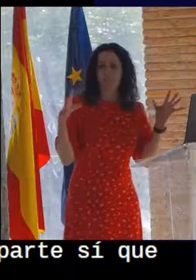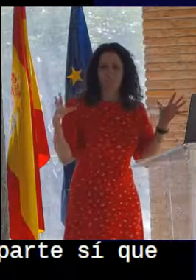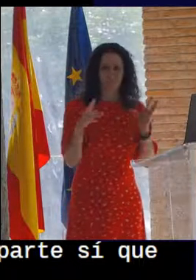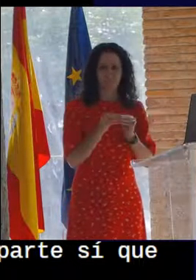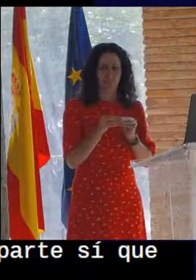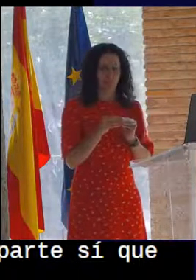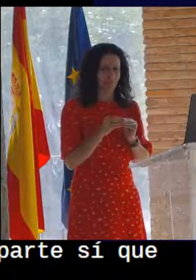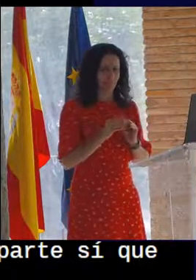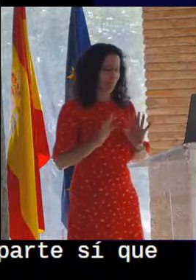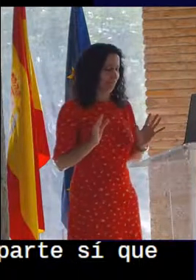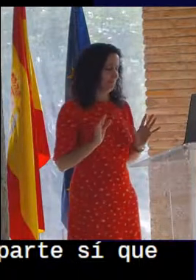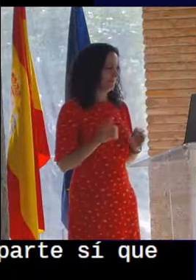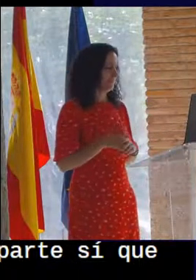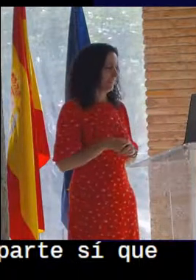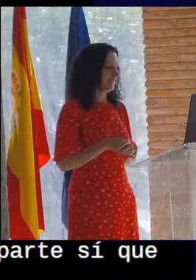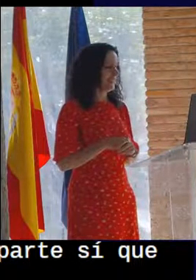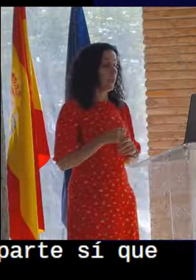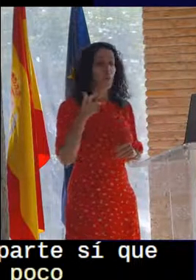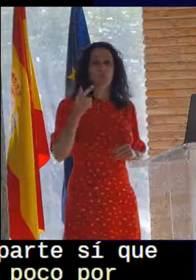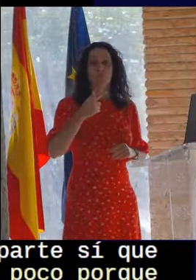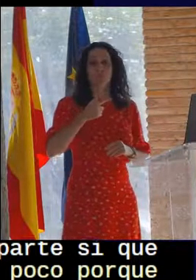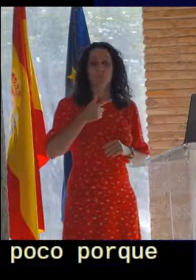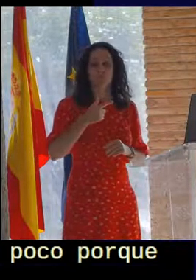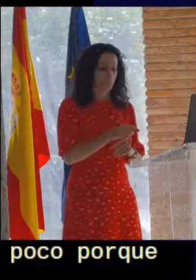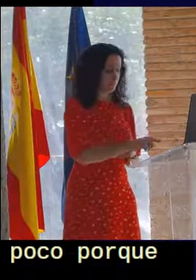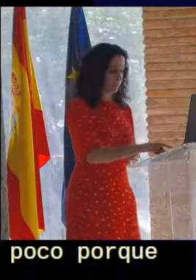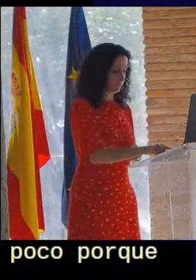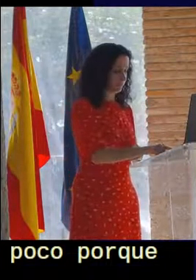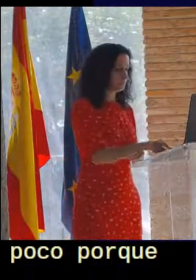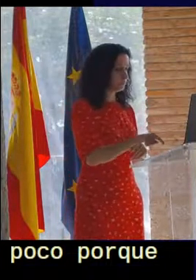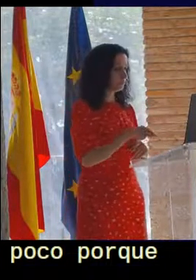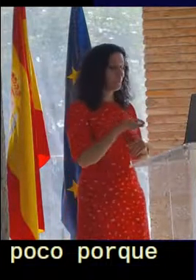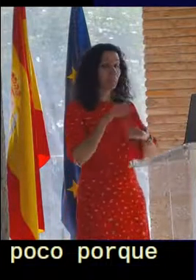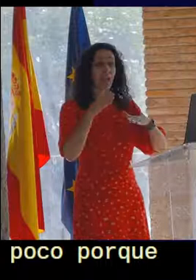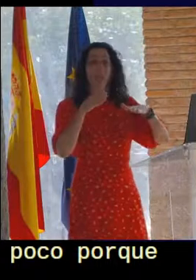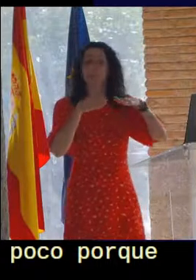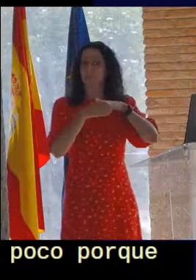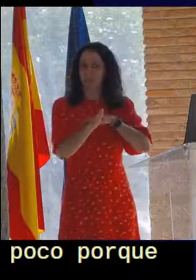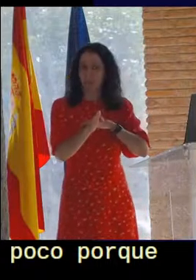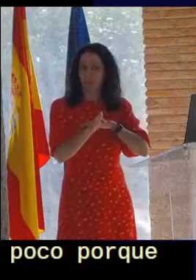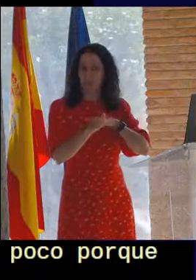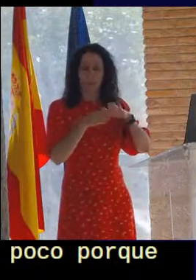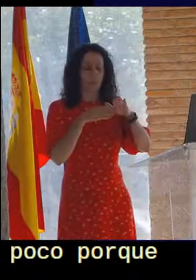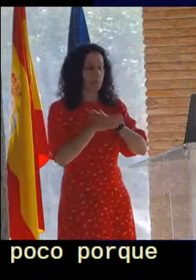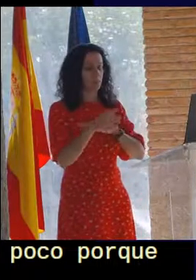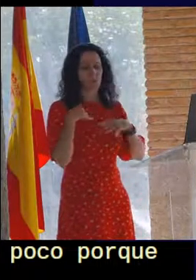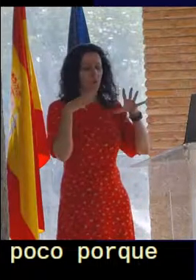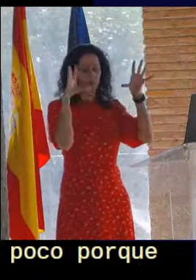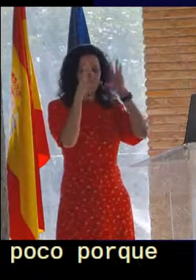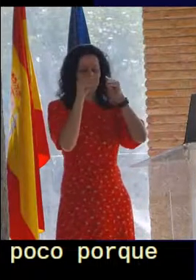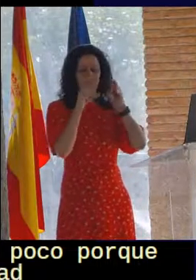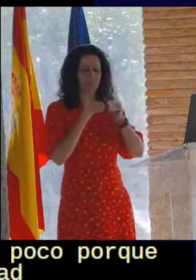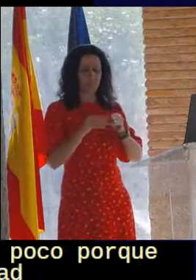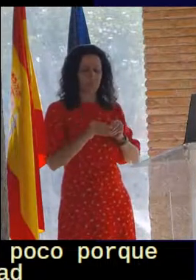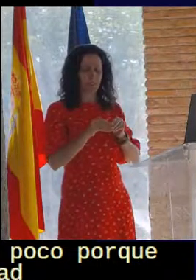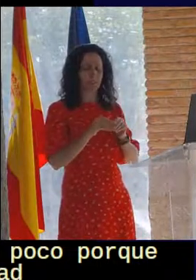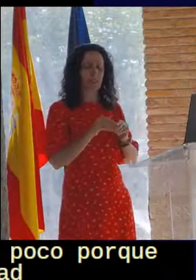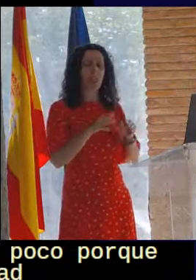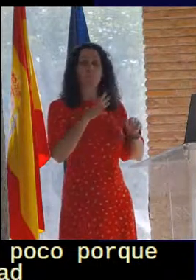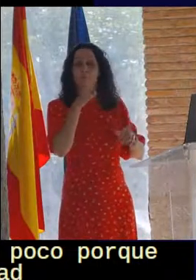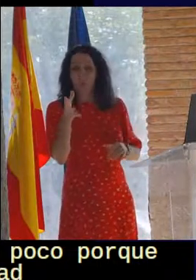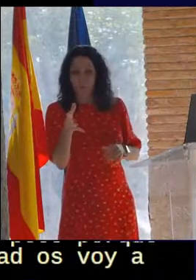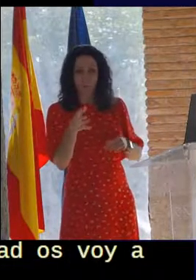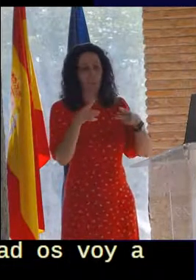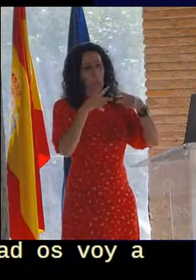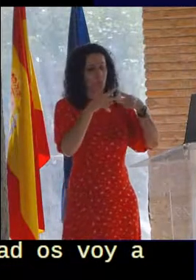eh esto lo voy a resumir un poco porque creo que ya lo he explicado eh antes eh la accesibilidad eh os voy a